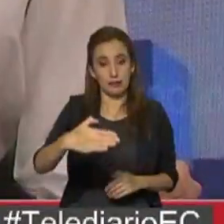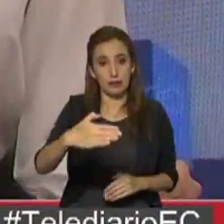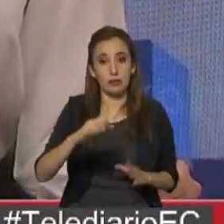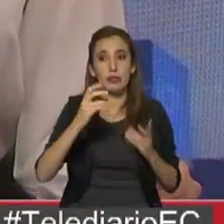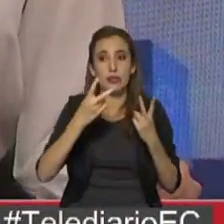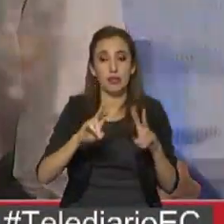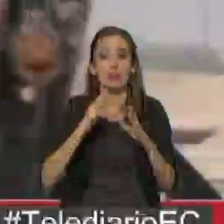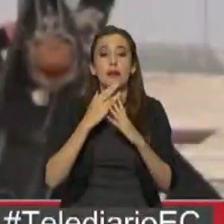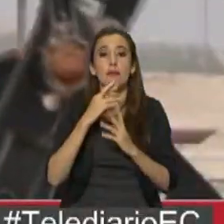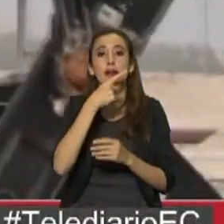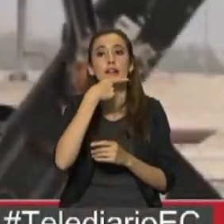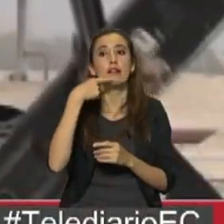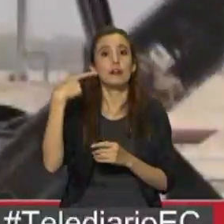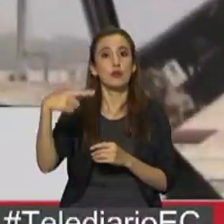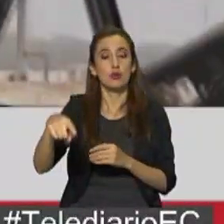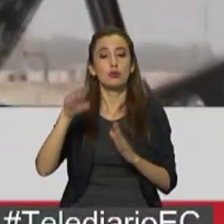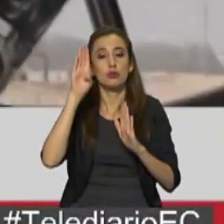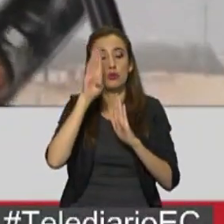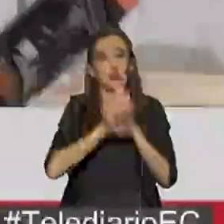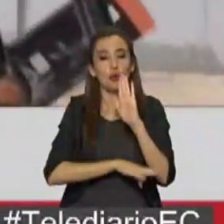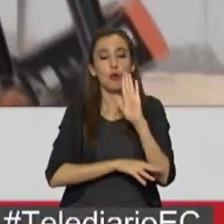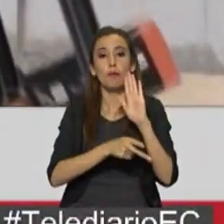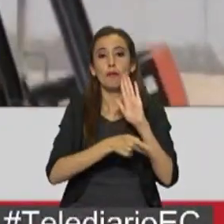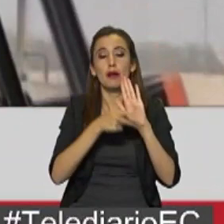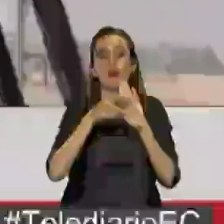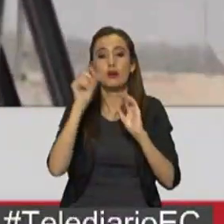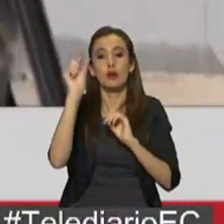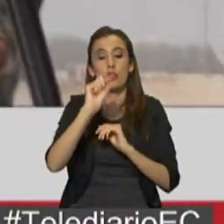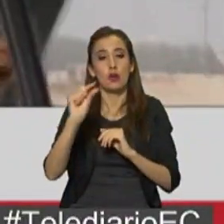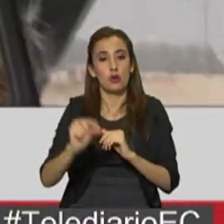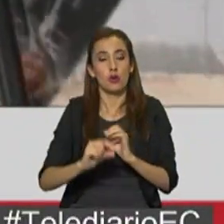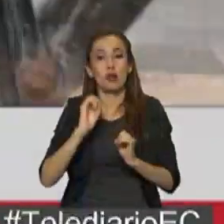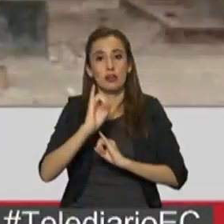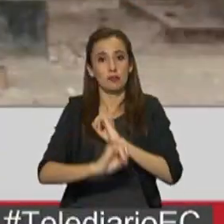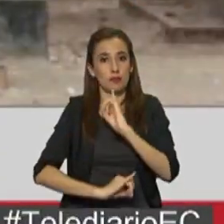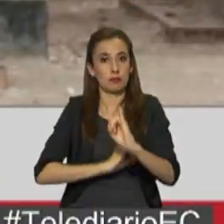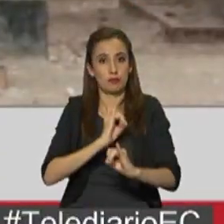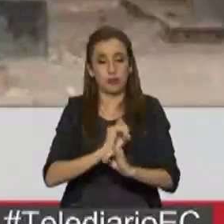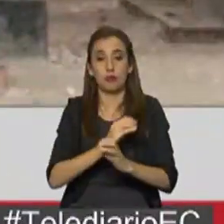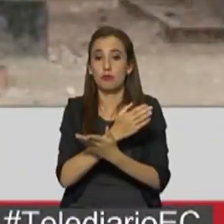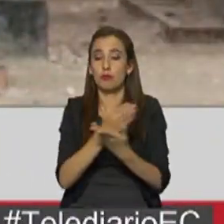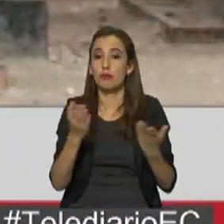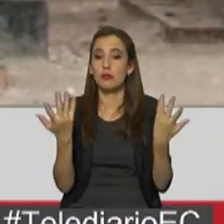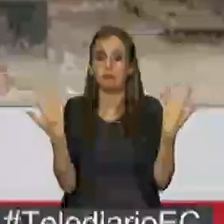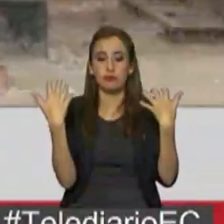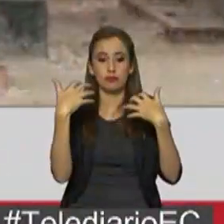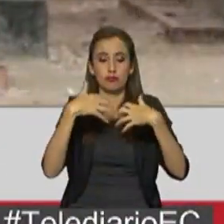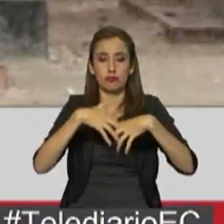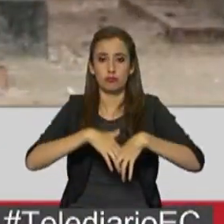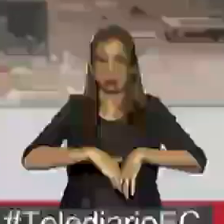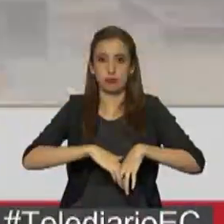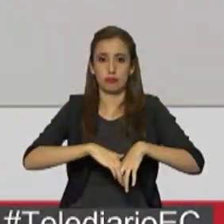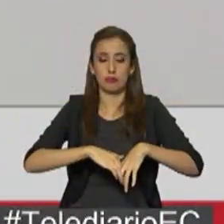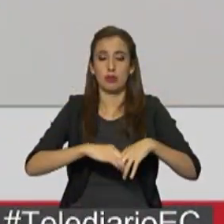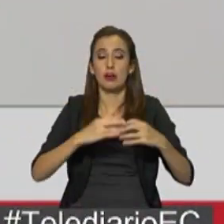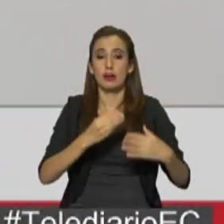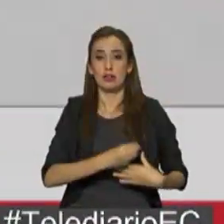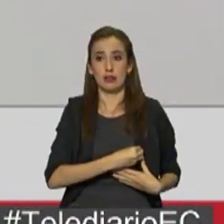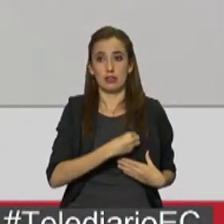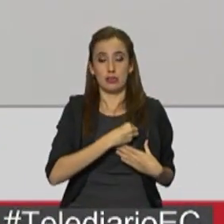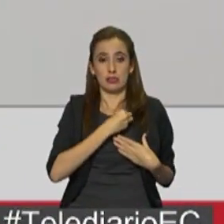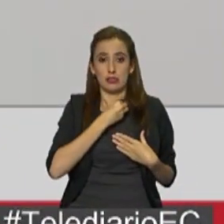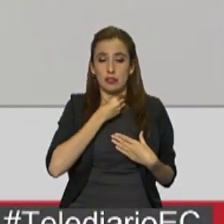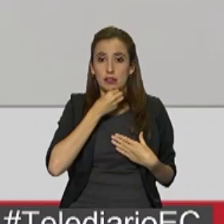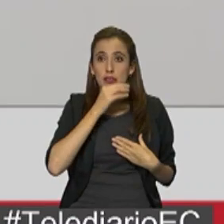producción de petróleo y con ello recuperar el valor del crudo en el mercado internacional que ha registrado un desplome debido a la pandemia del cob y 19